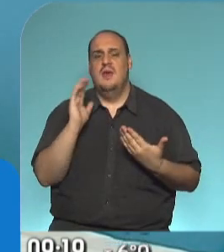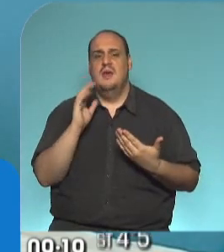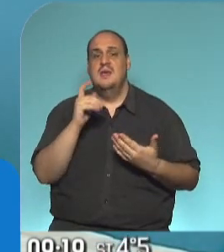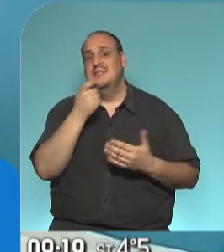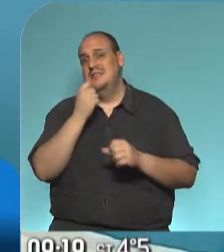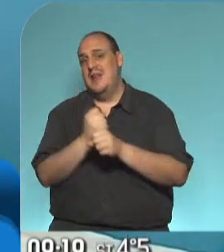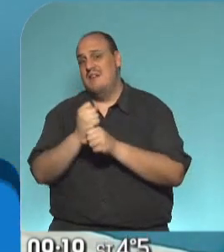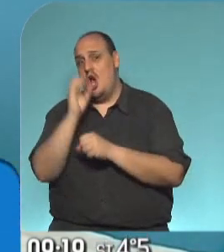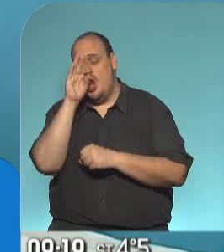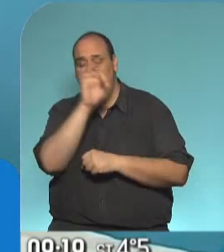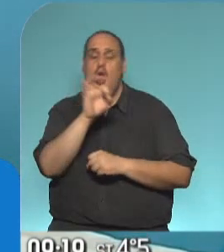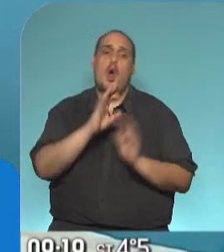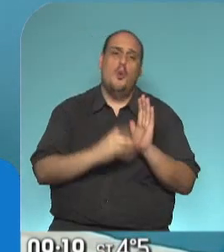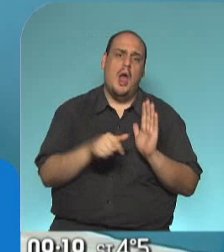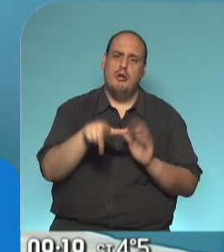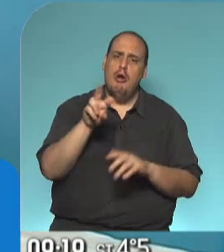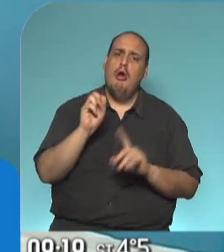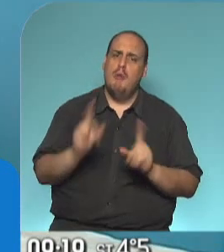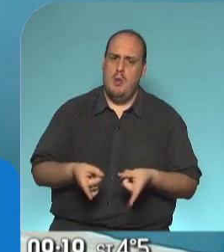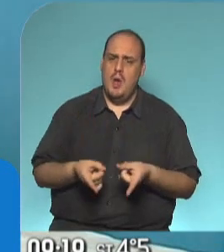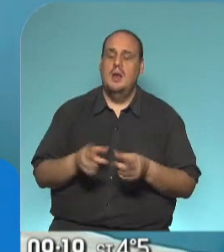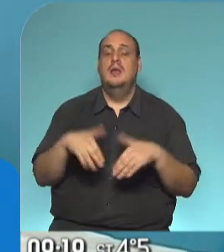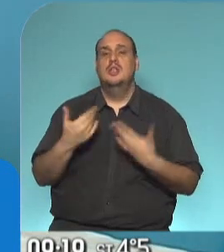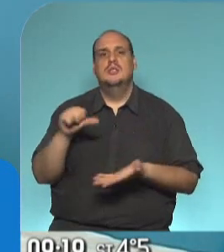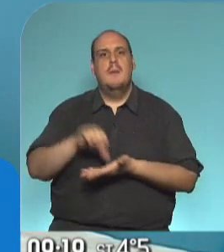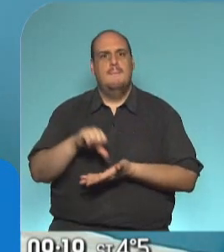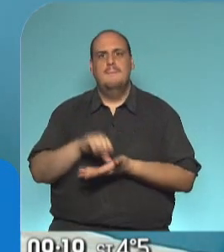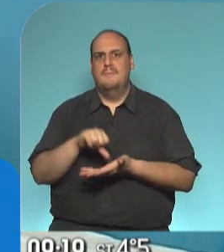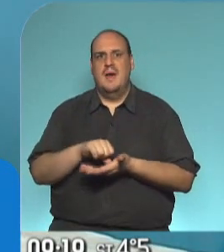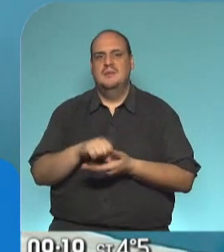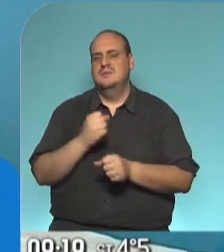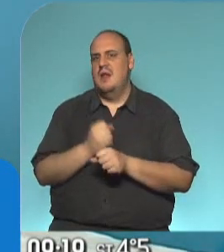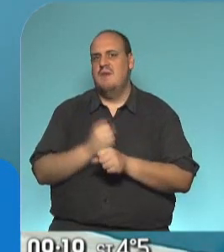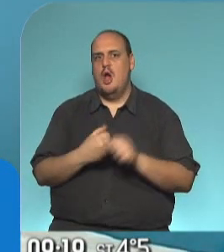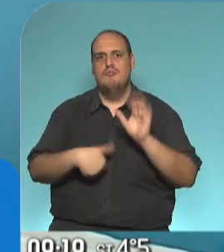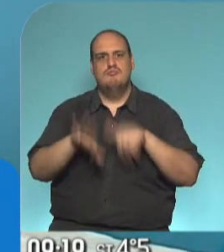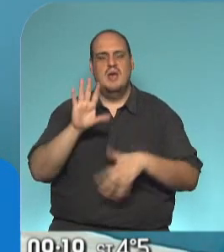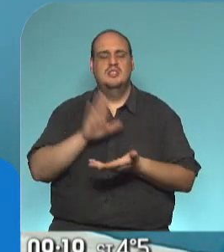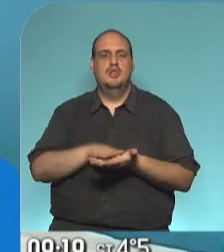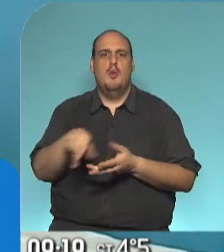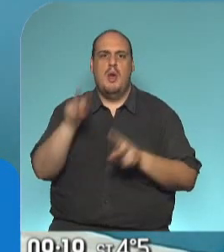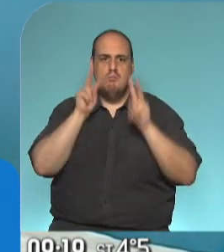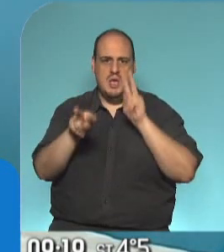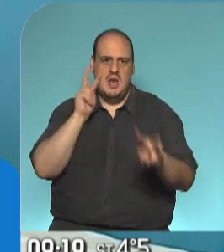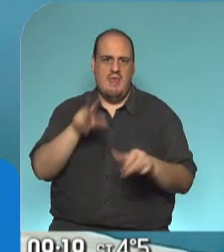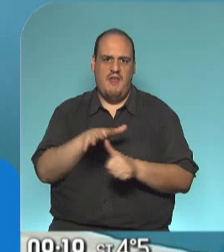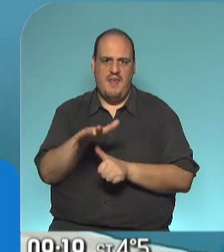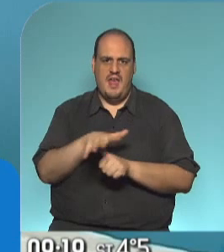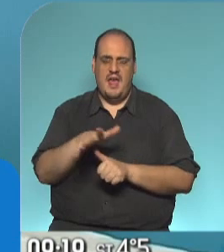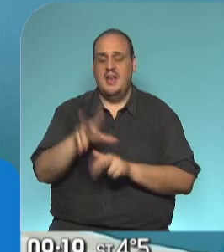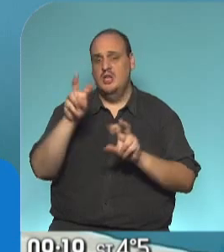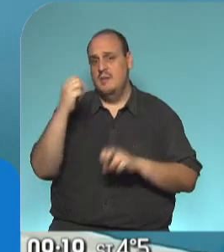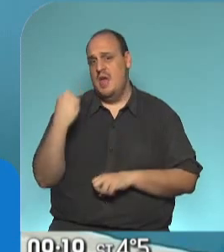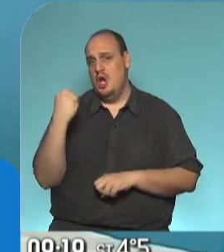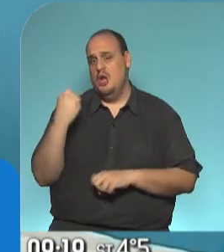la informalidad como en la formalidad. Por eso es el país que más ha trabajado con esta perspectiva de género desde lo económico.